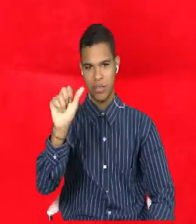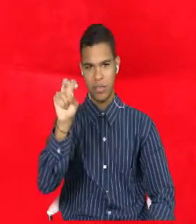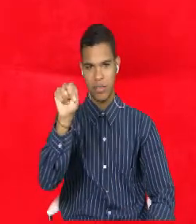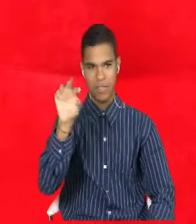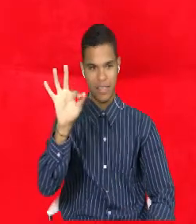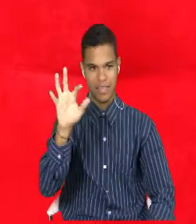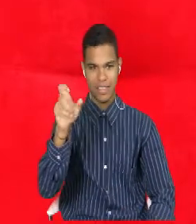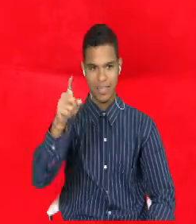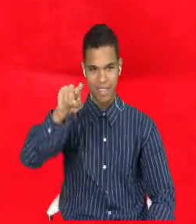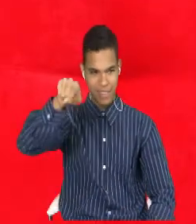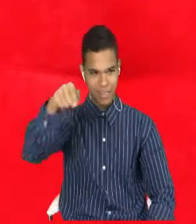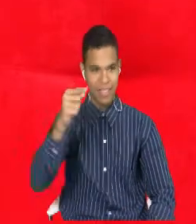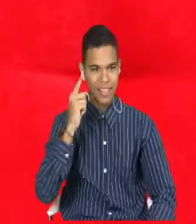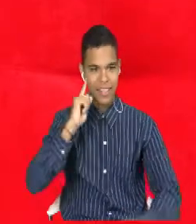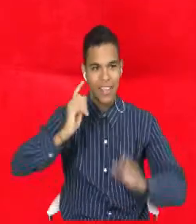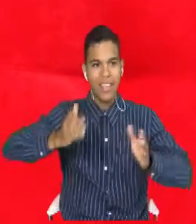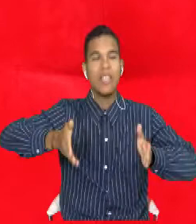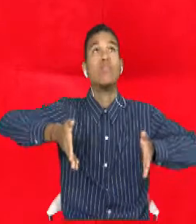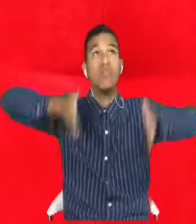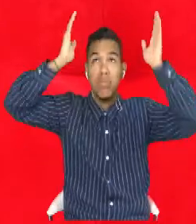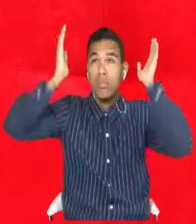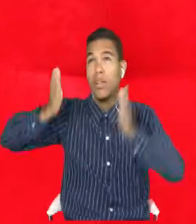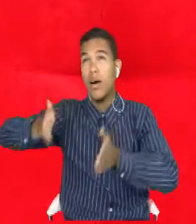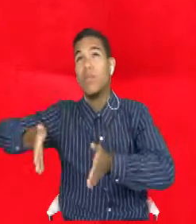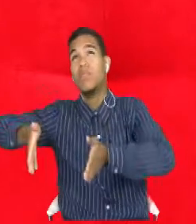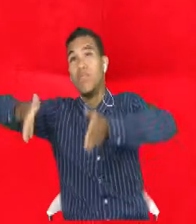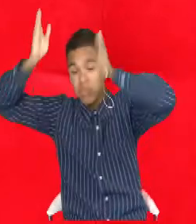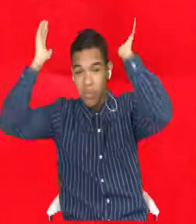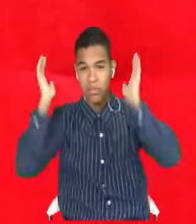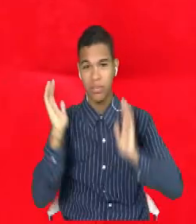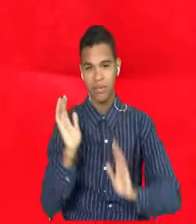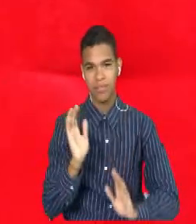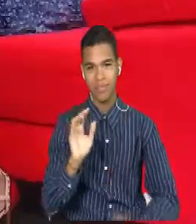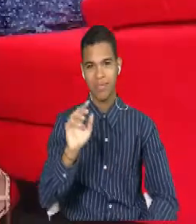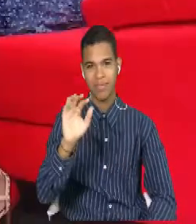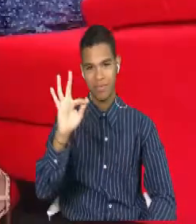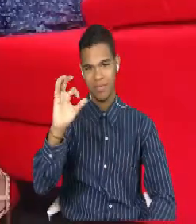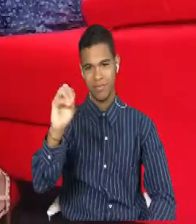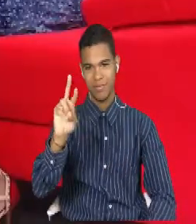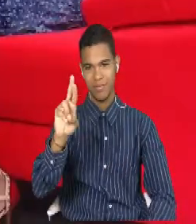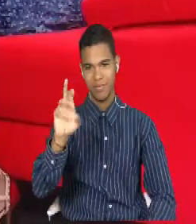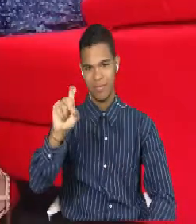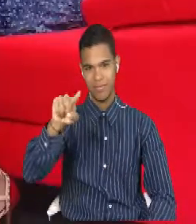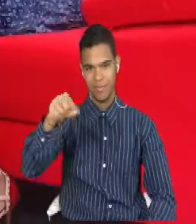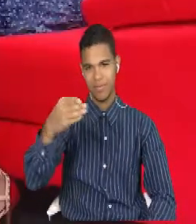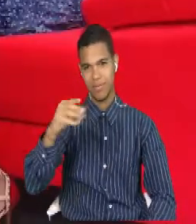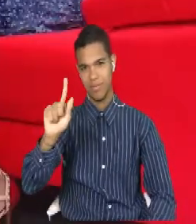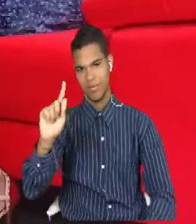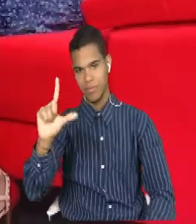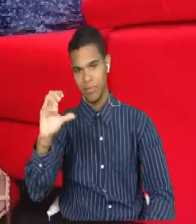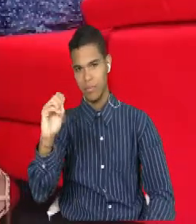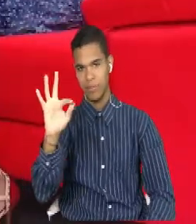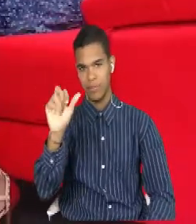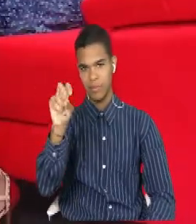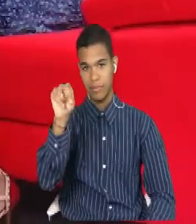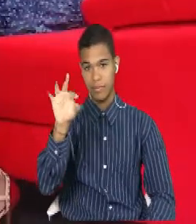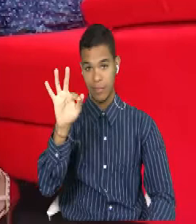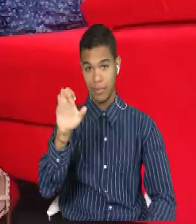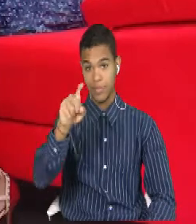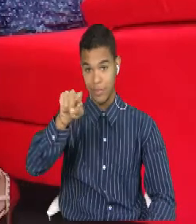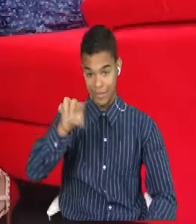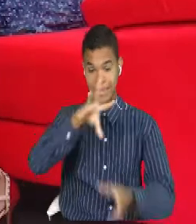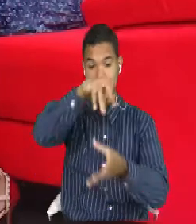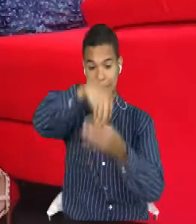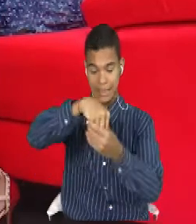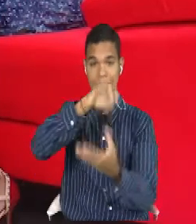conocemos. Afortunadamente aquí en Barranca como que la ubicación es muy fácil. Bueno, yo quiero que tú por favor les hagas la invitación a nuestros